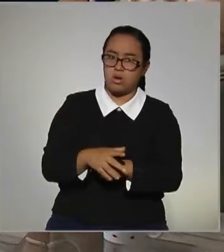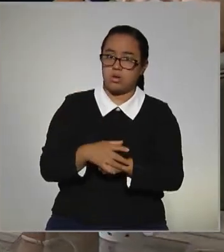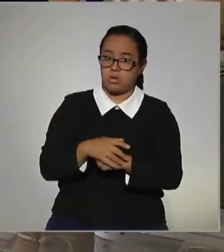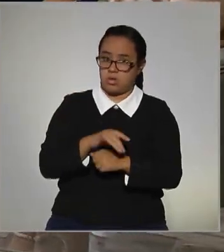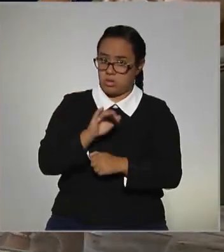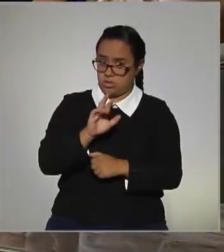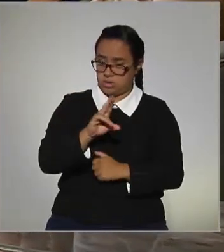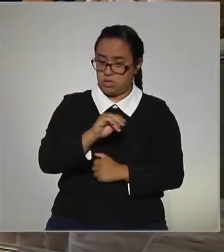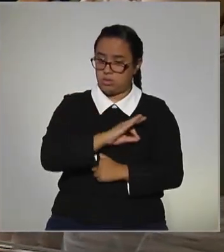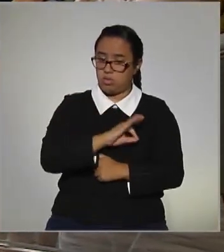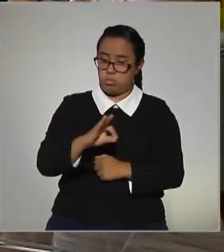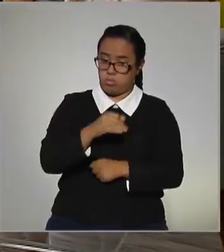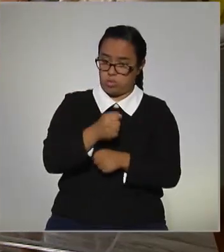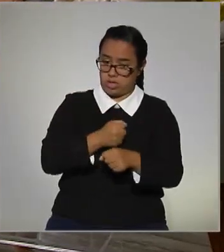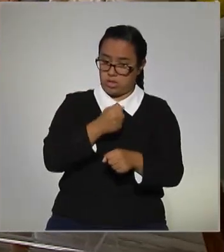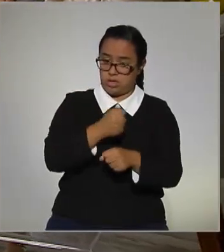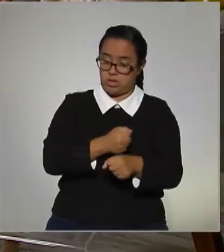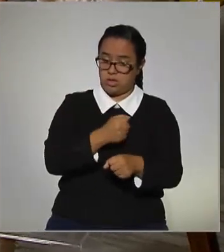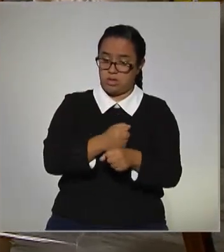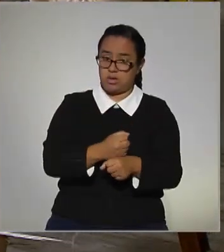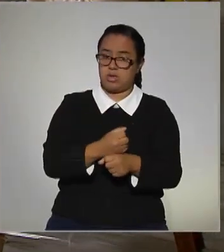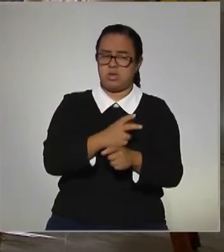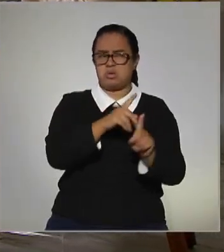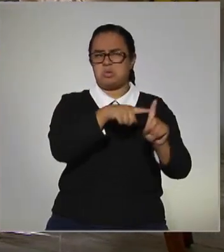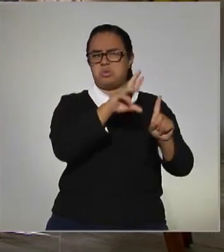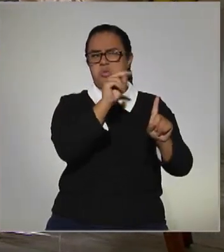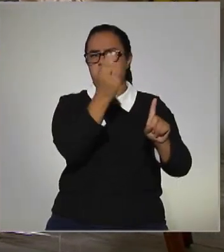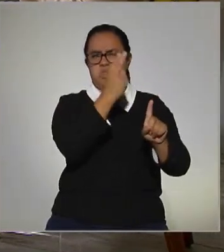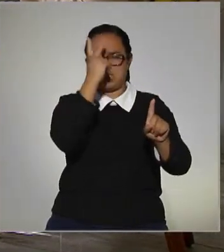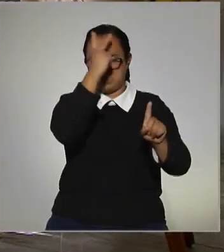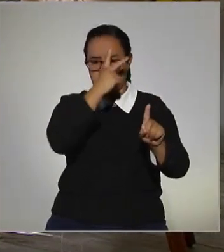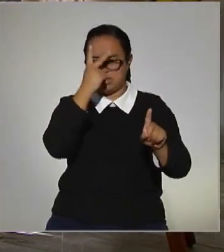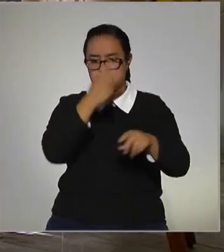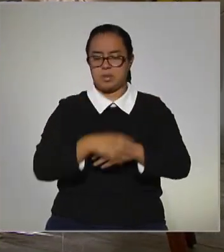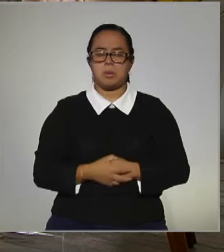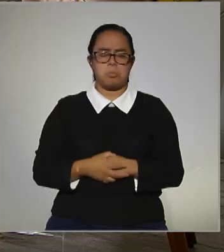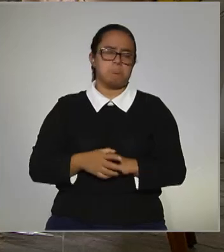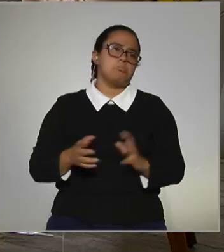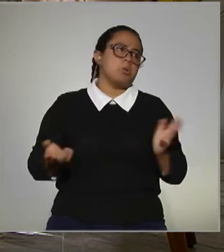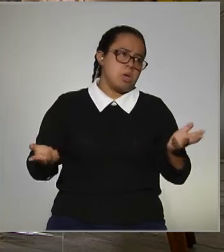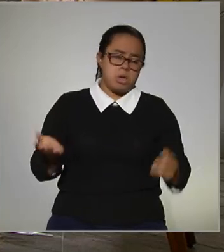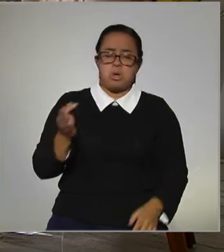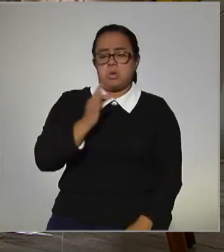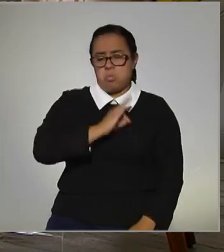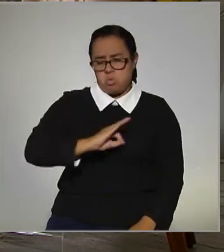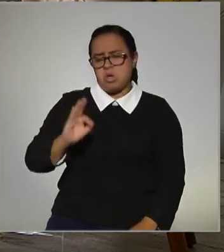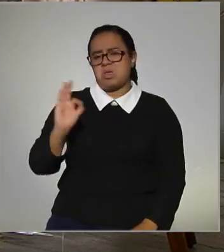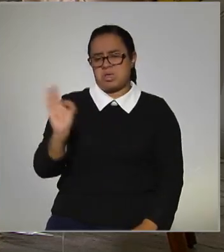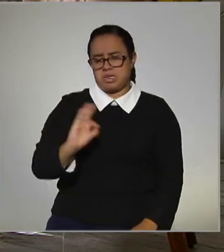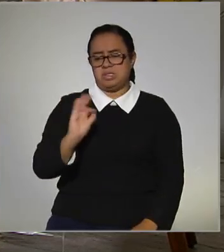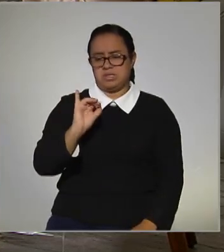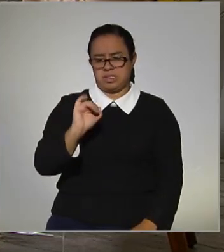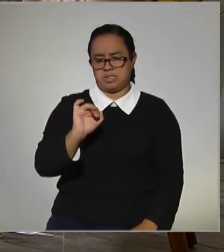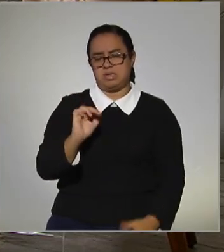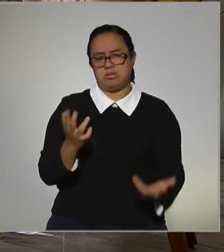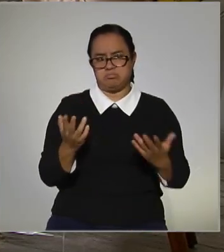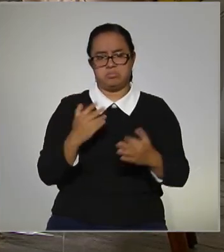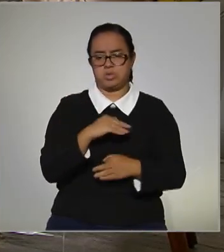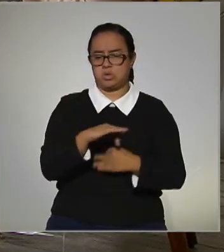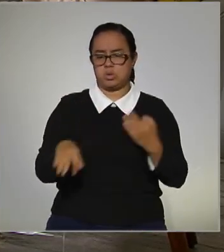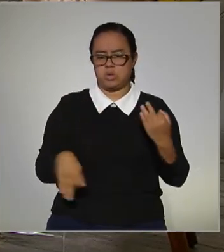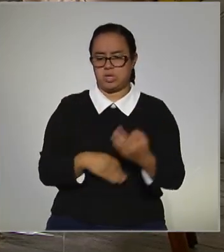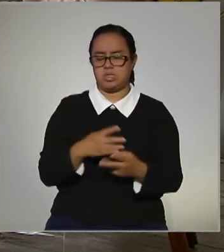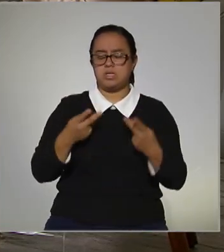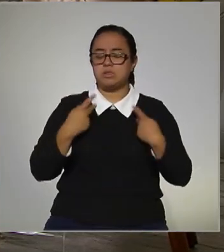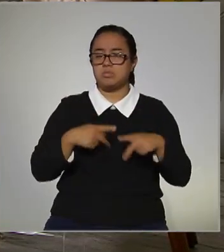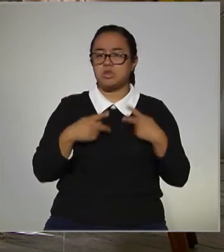puede trabajar sin la guía de un terapeuta? Bueno, de que se puede, ¿no? Digamos, humanamente lo